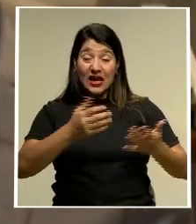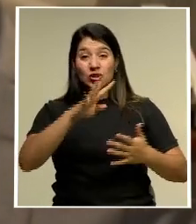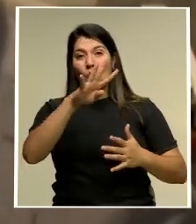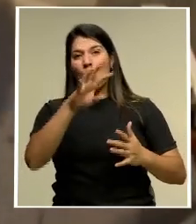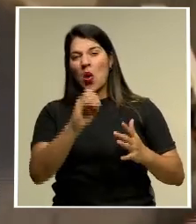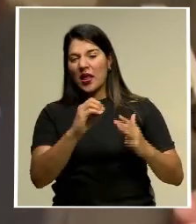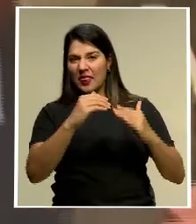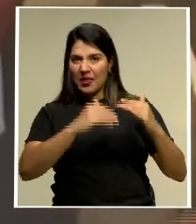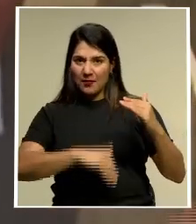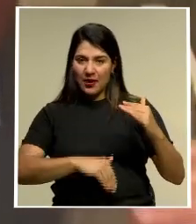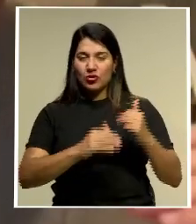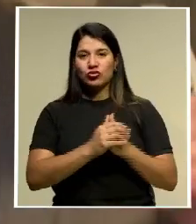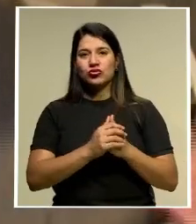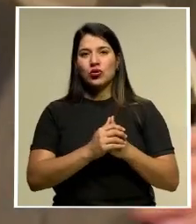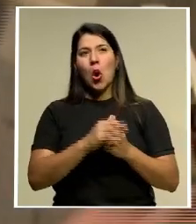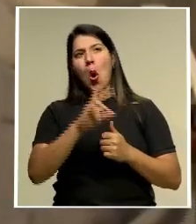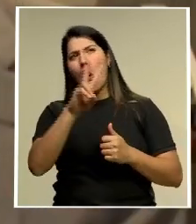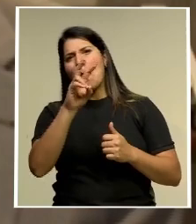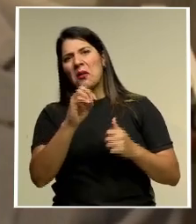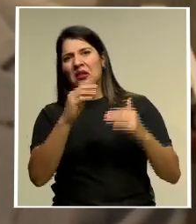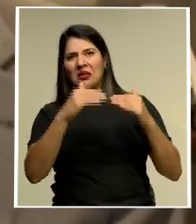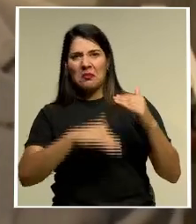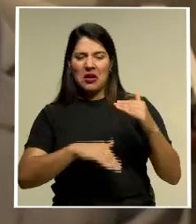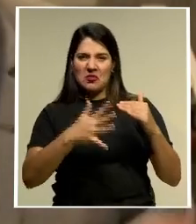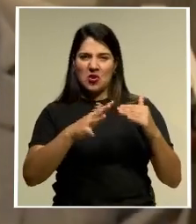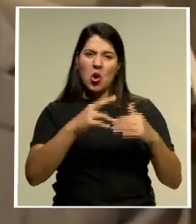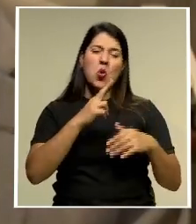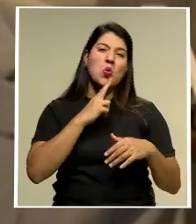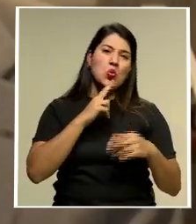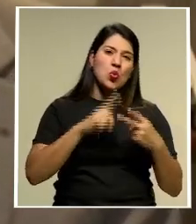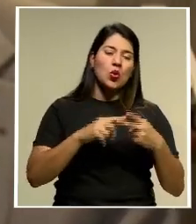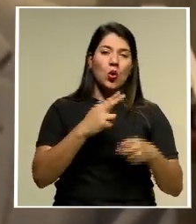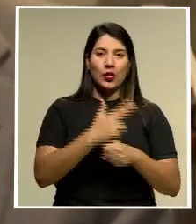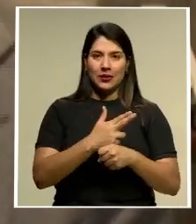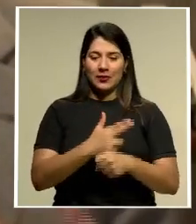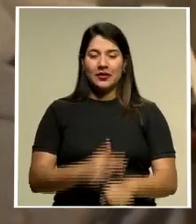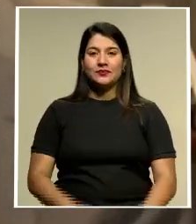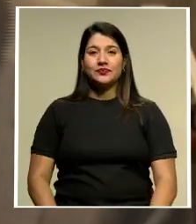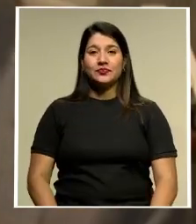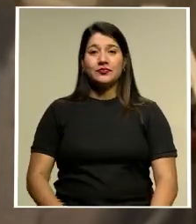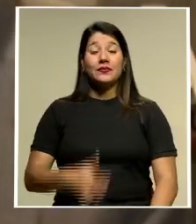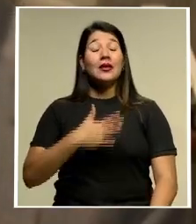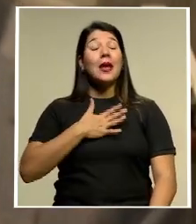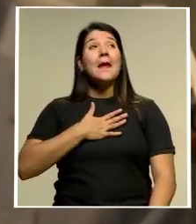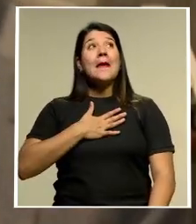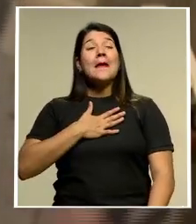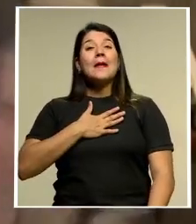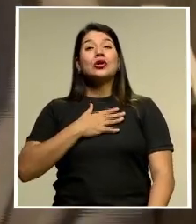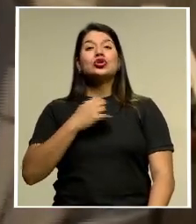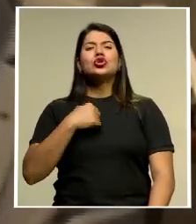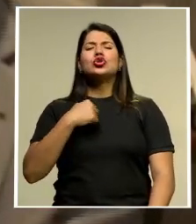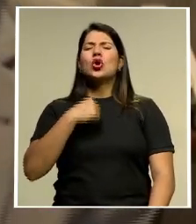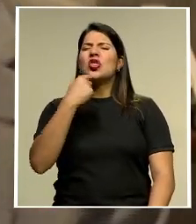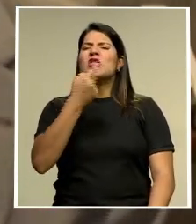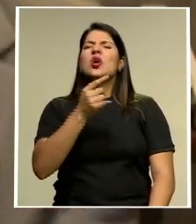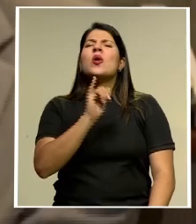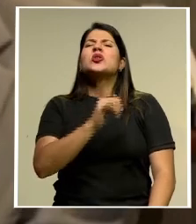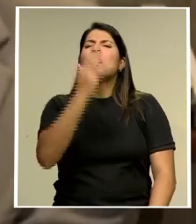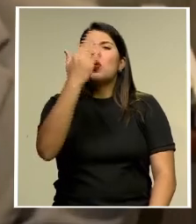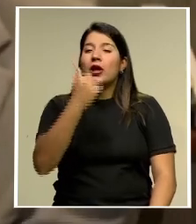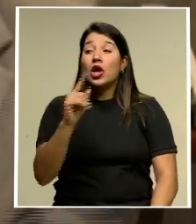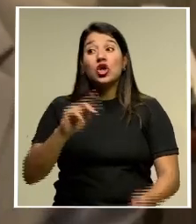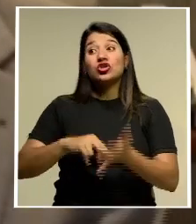40, e incluso menos de 20 algunos, Honduras, Guatemala. Mi punto no es que más gasto judicial